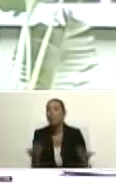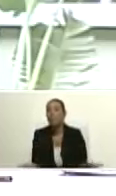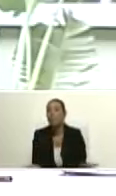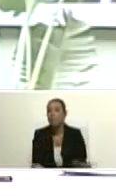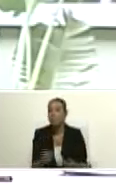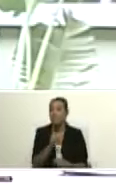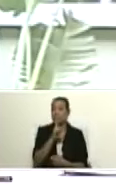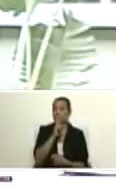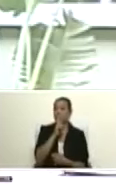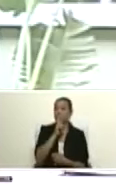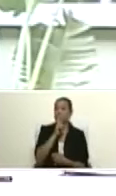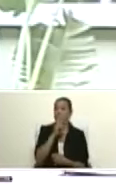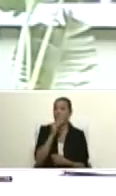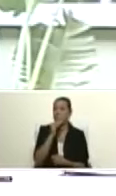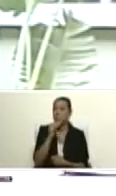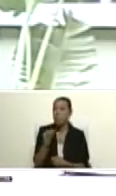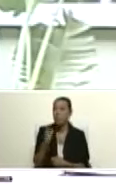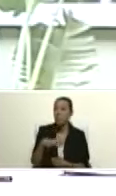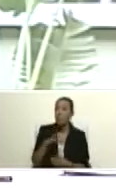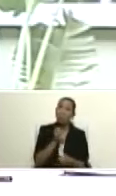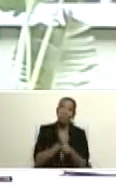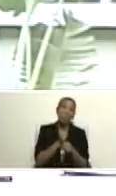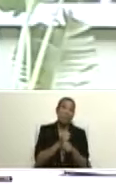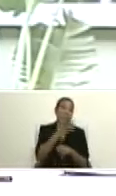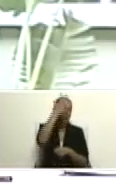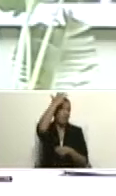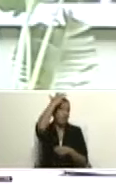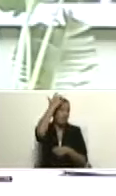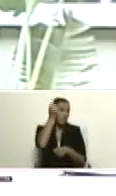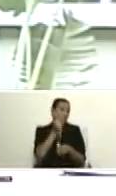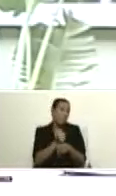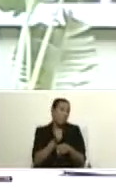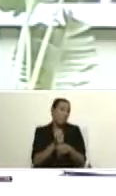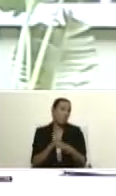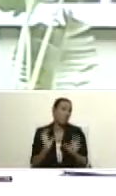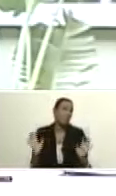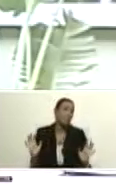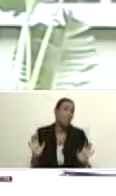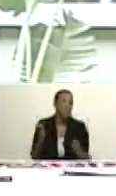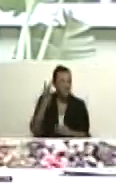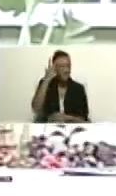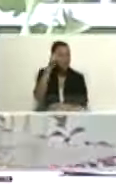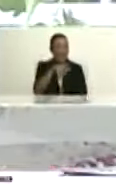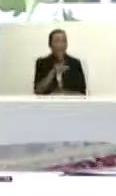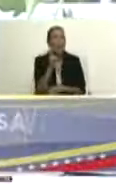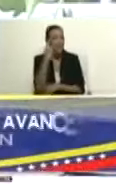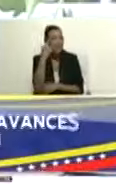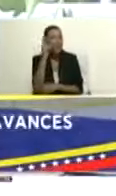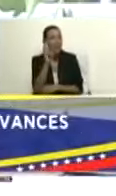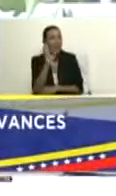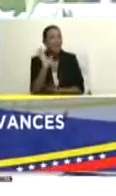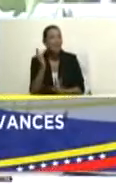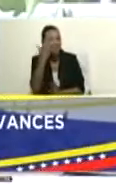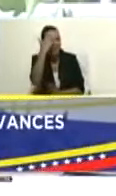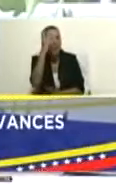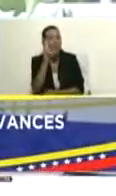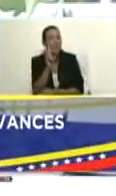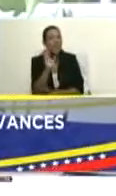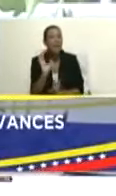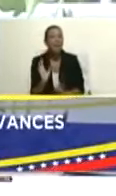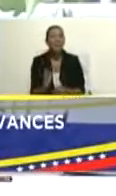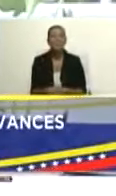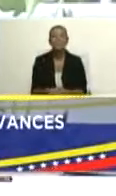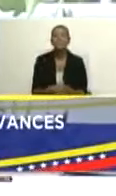Y yo le dije, estaba trabajando, Cilita, pero ella sabe que es viernes, ¿verdad?